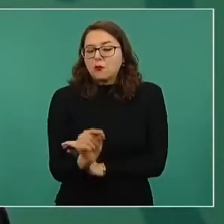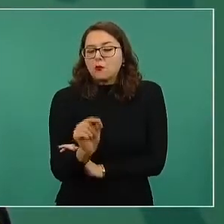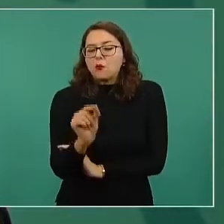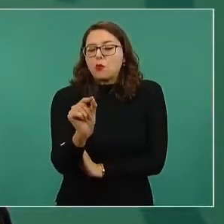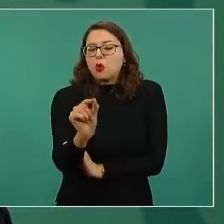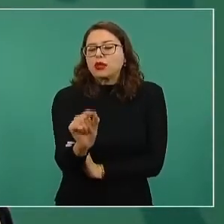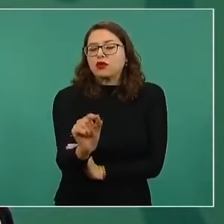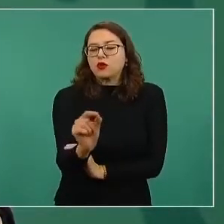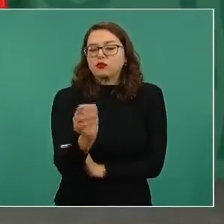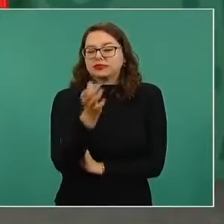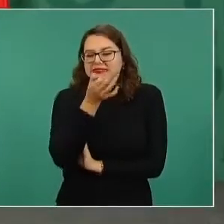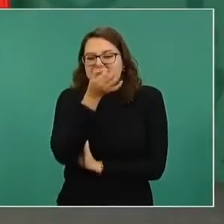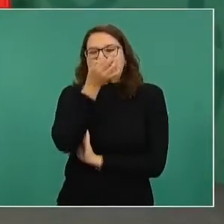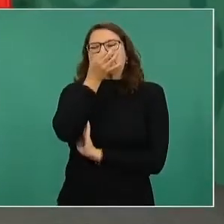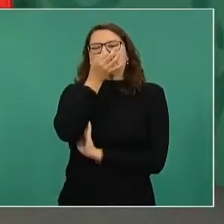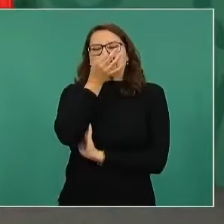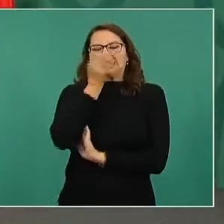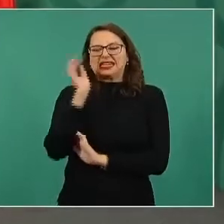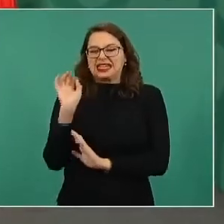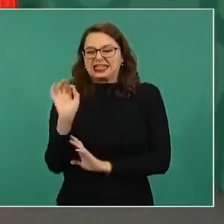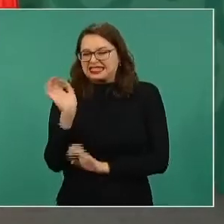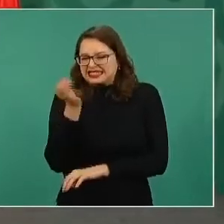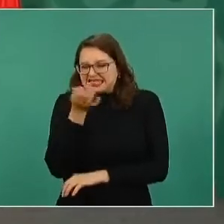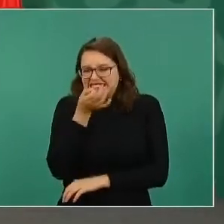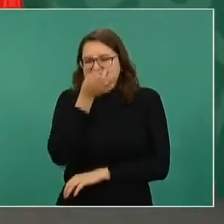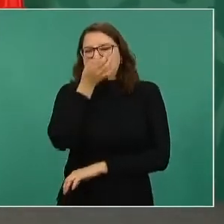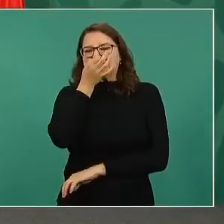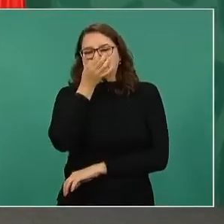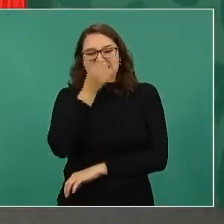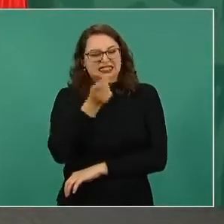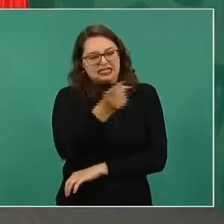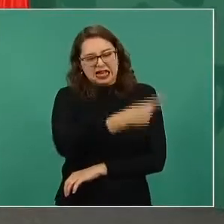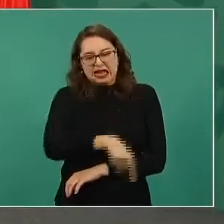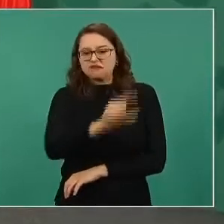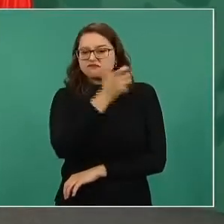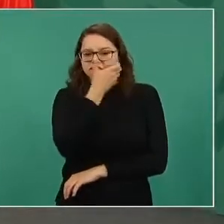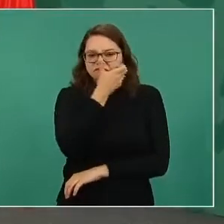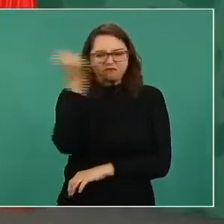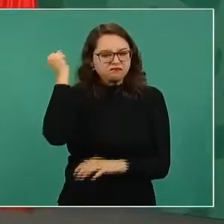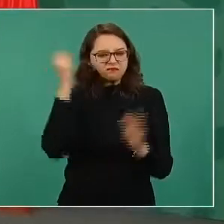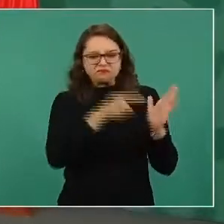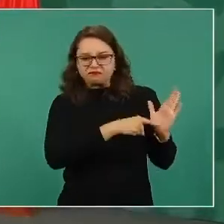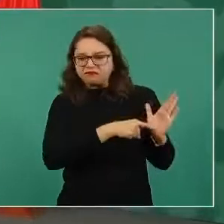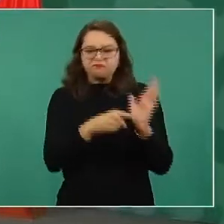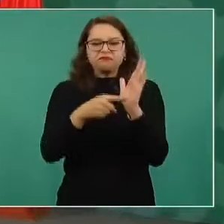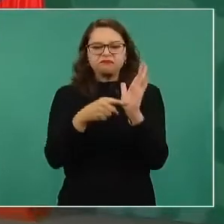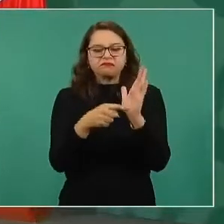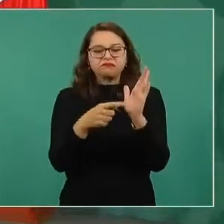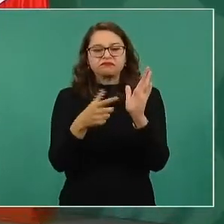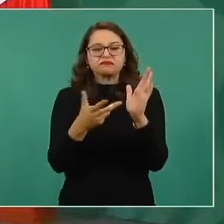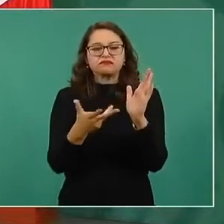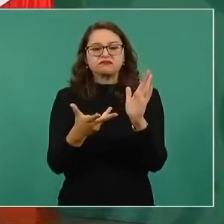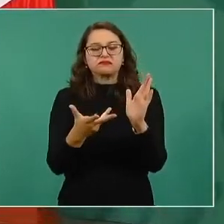por completo, pero no tarda y van a salir a decir